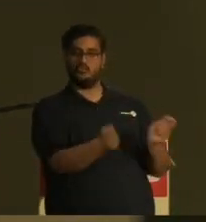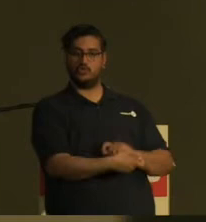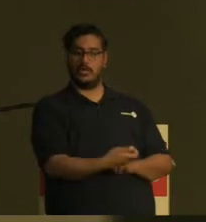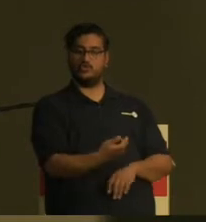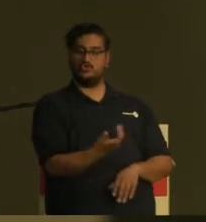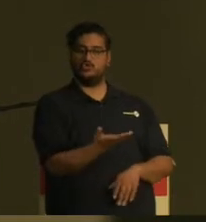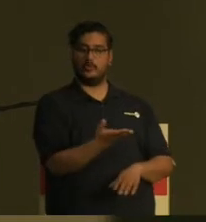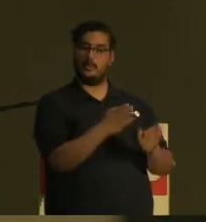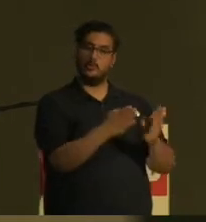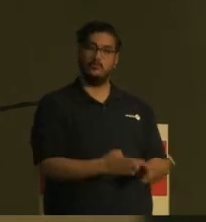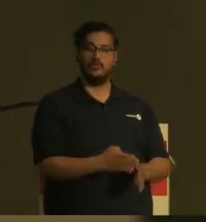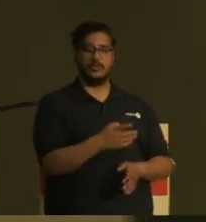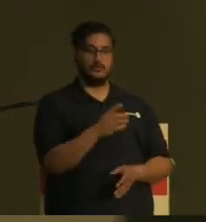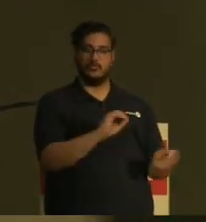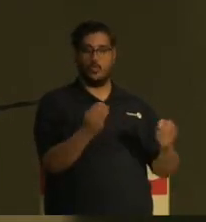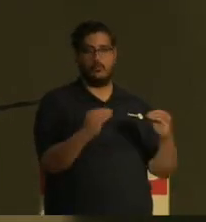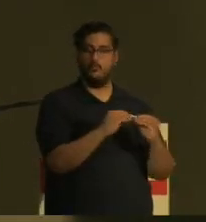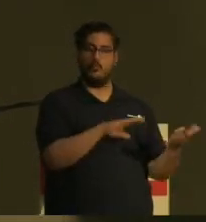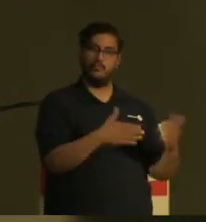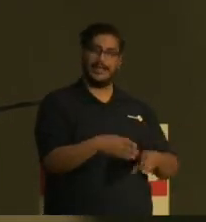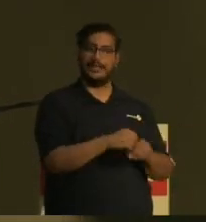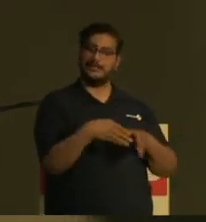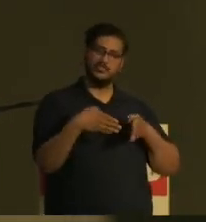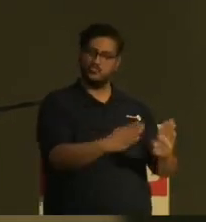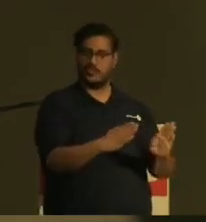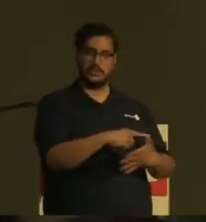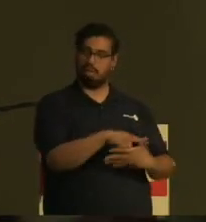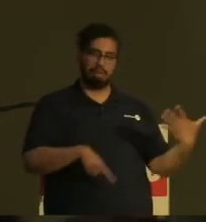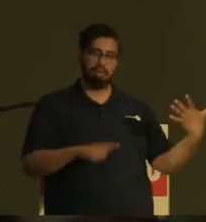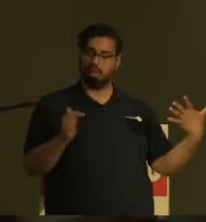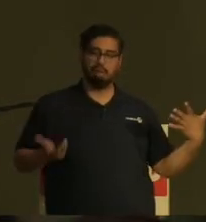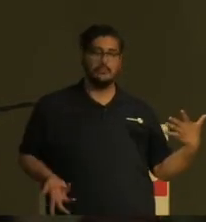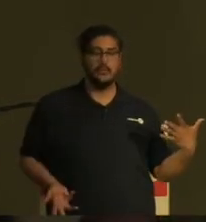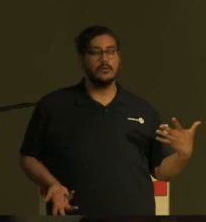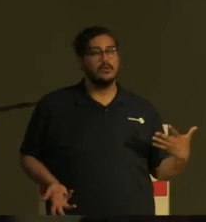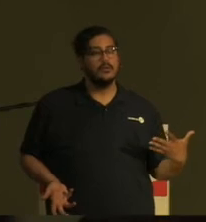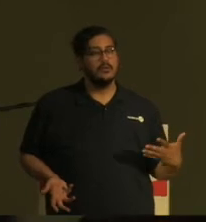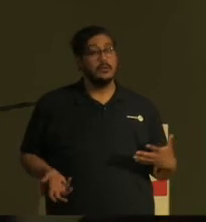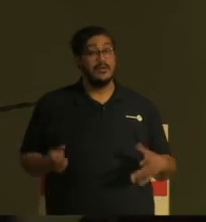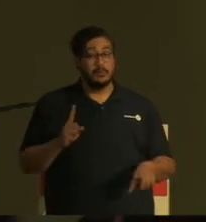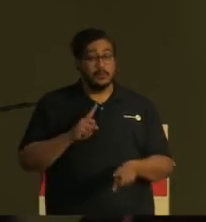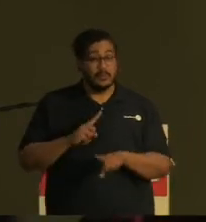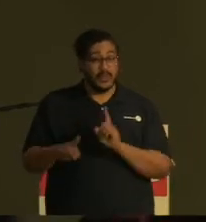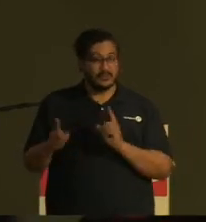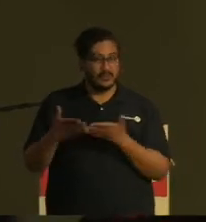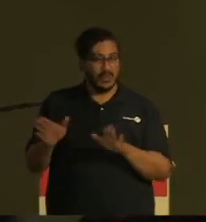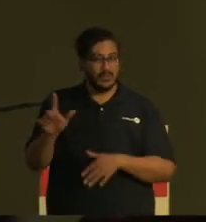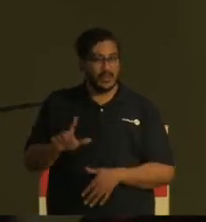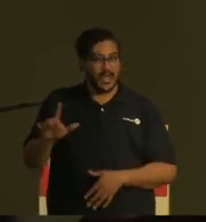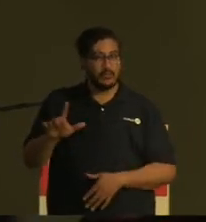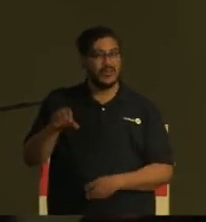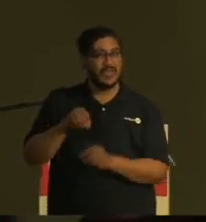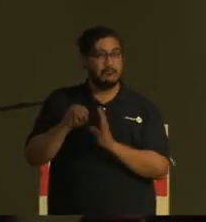personas muriendo en las calles, no siendo aceptadas en los hospitales, etcétera. Pero en la biblioteca pública de